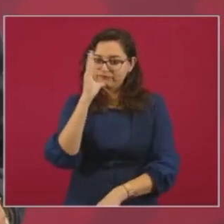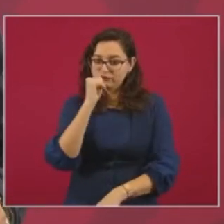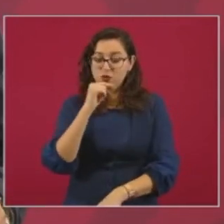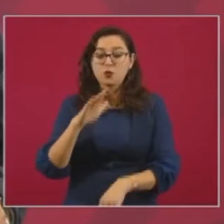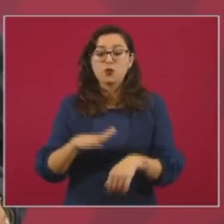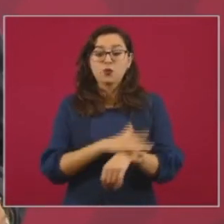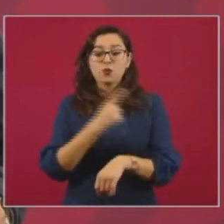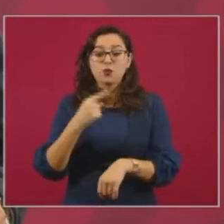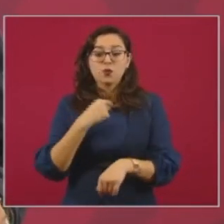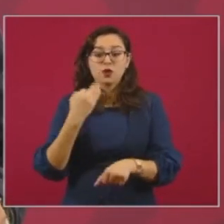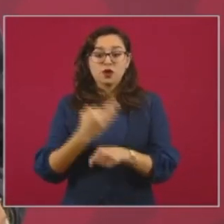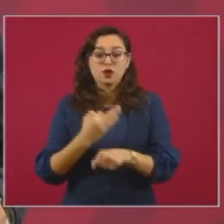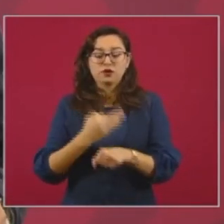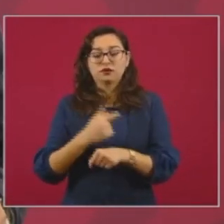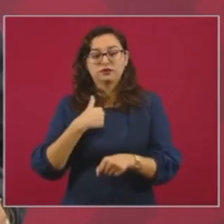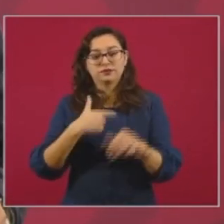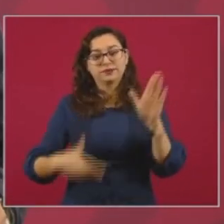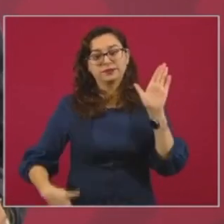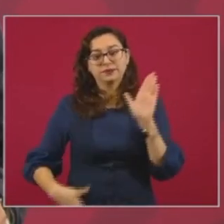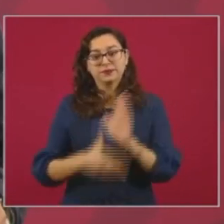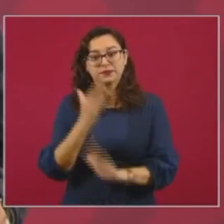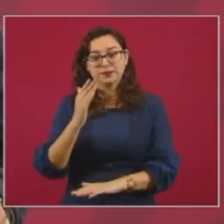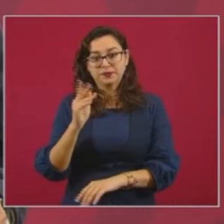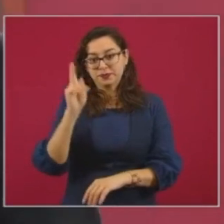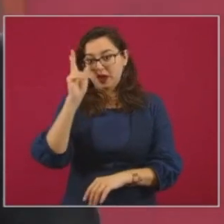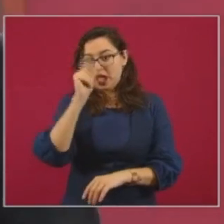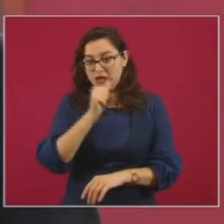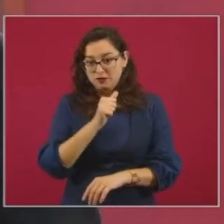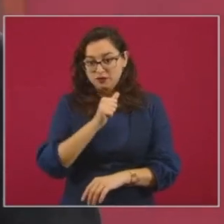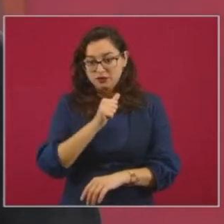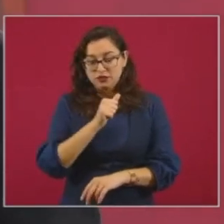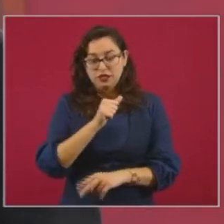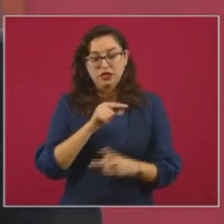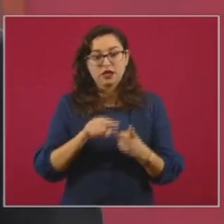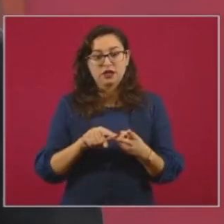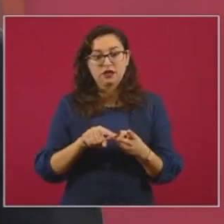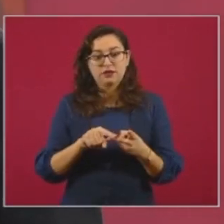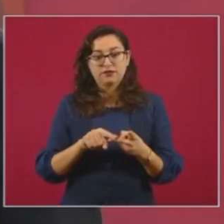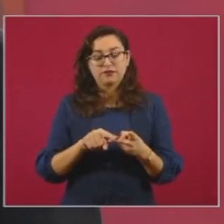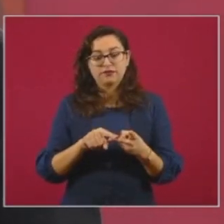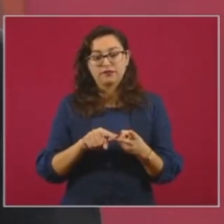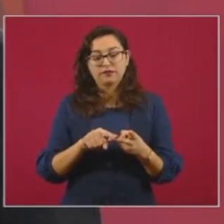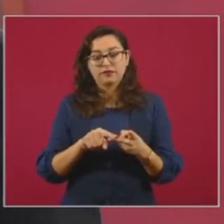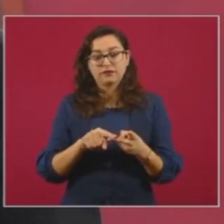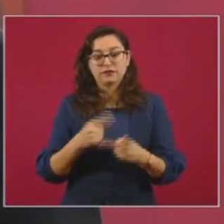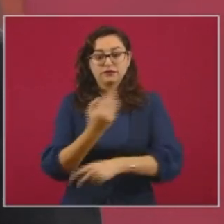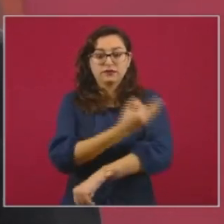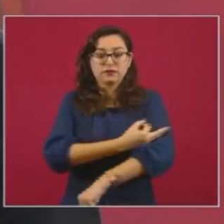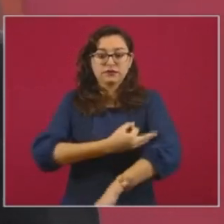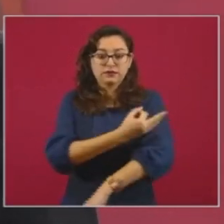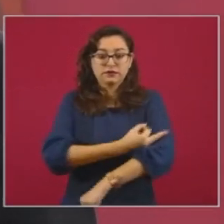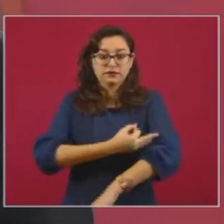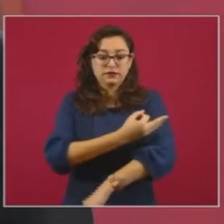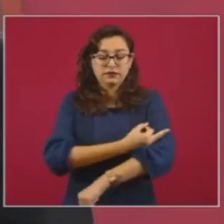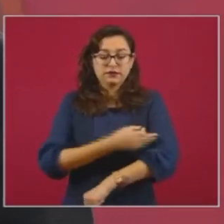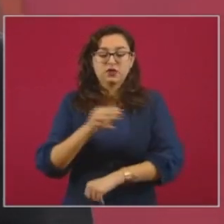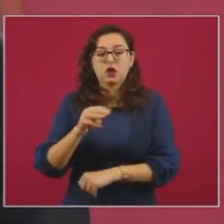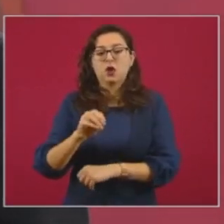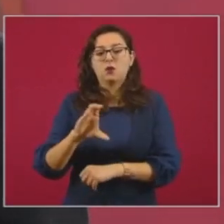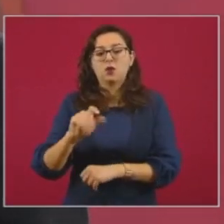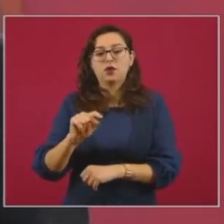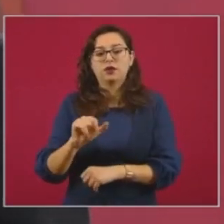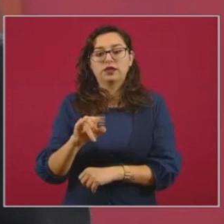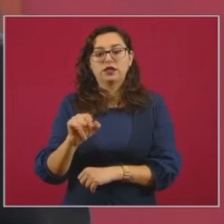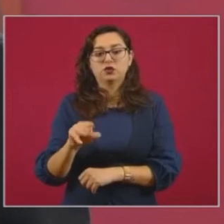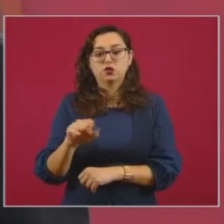a Hermosillo y luego vamos a estar por la tarde en Moctezuma, que vamos